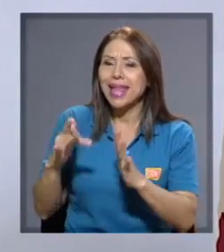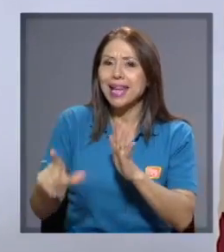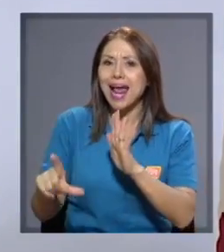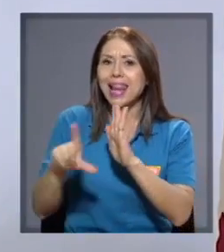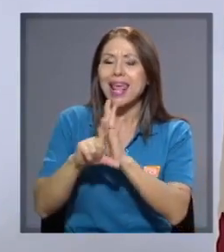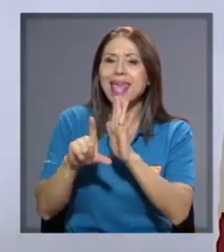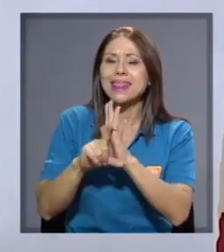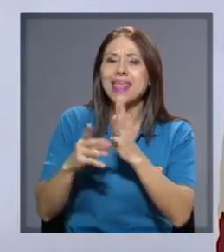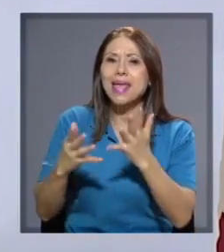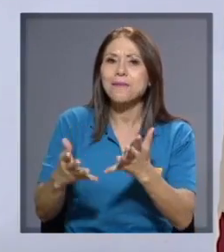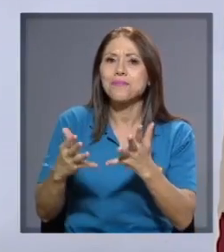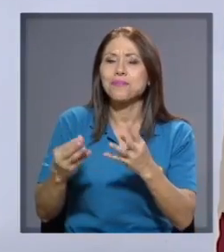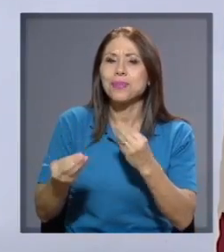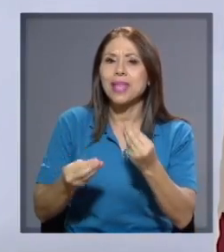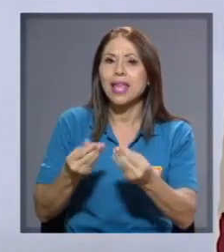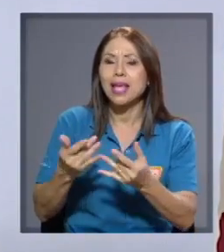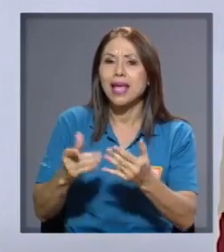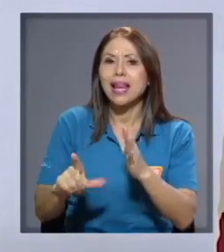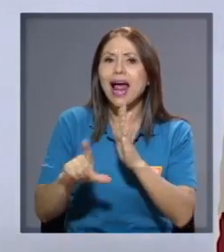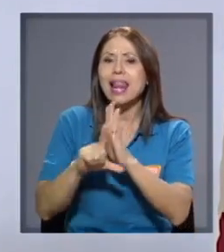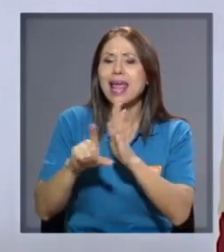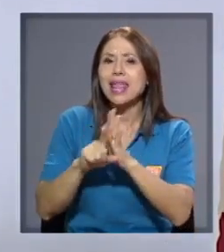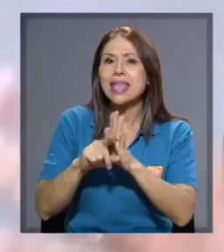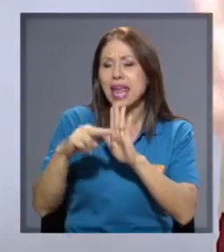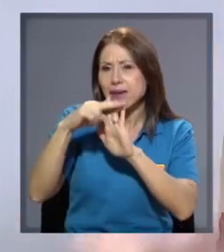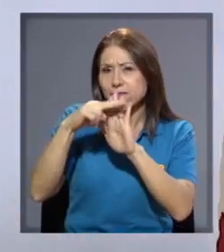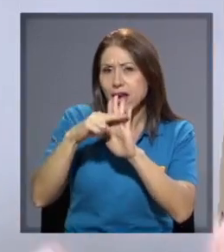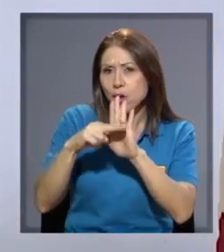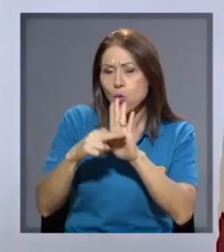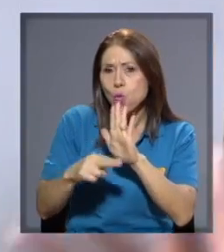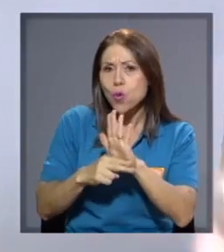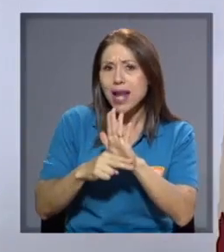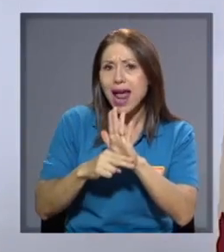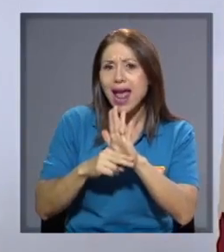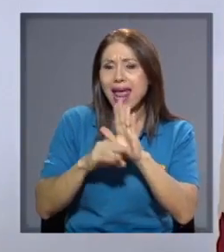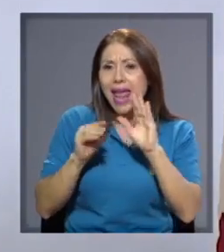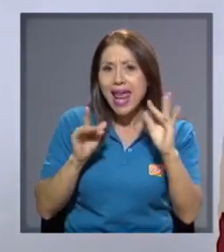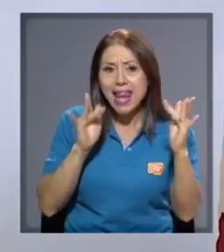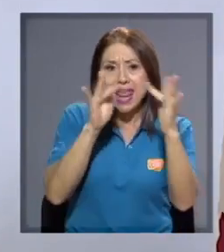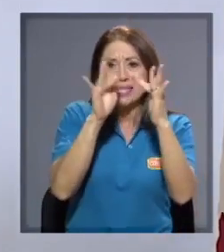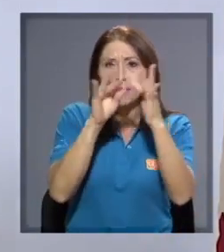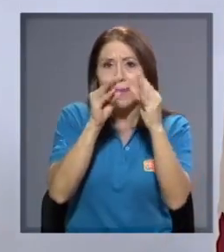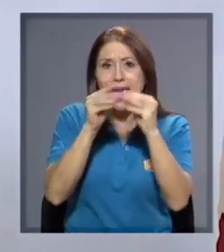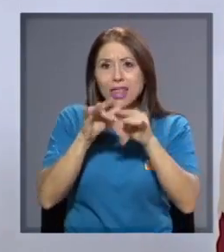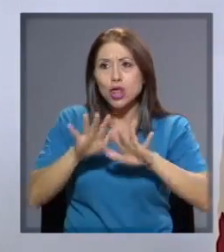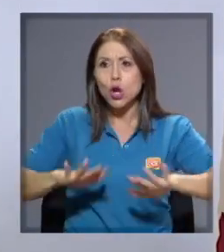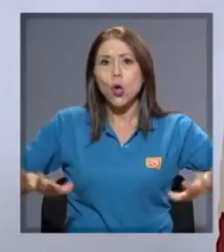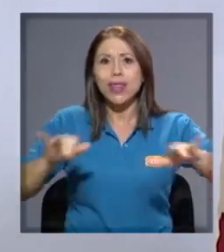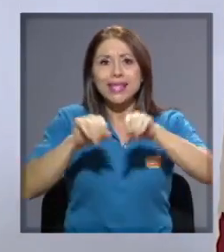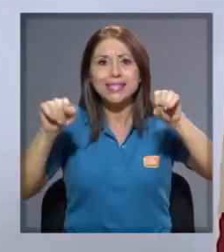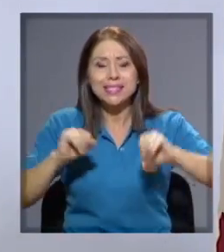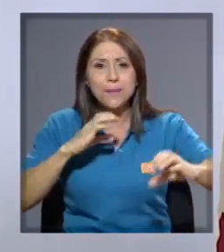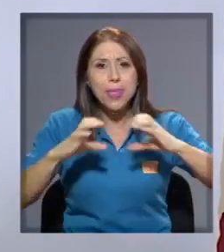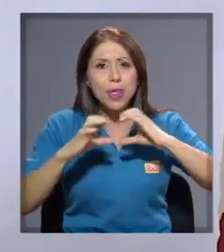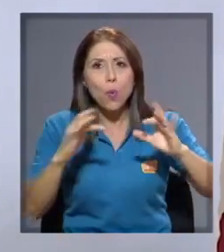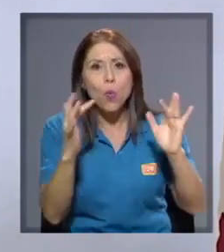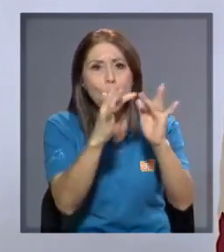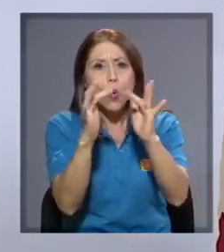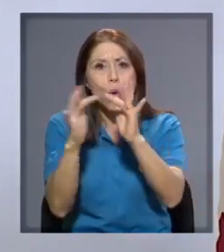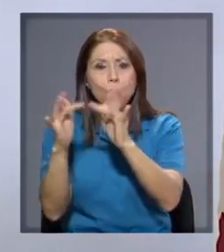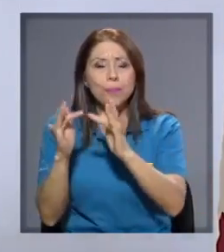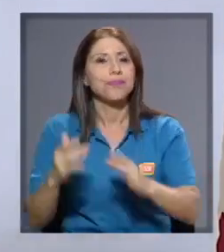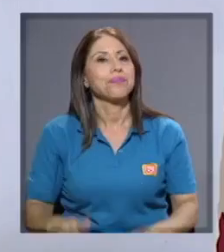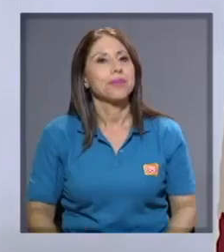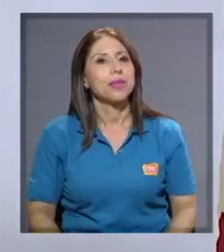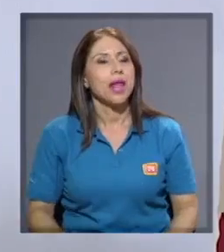de la ley de regularlas el espectro radioeléctrico miren esto es un cómo